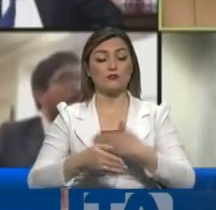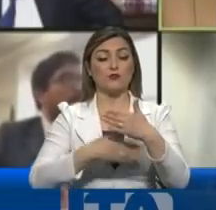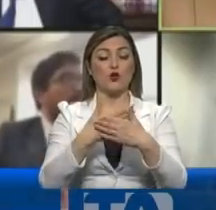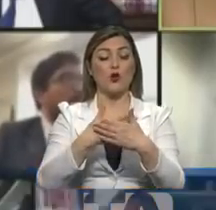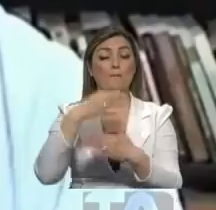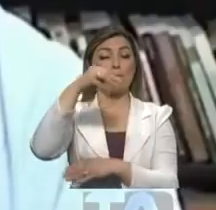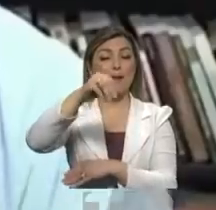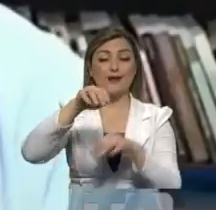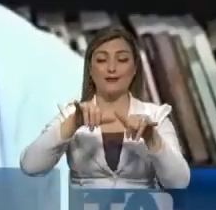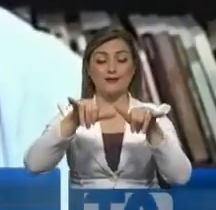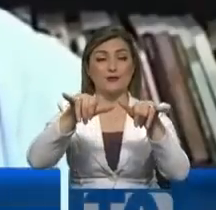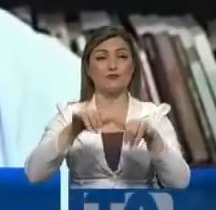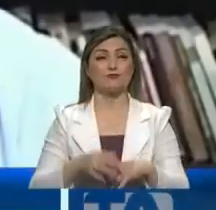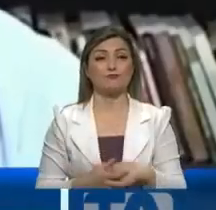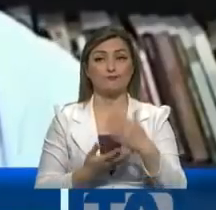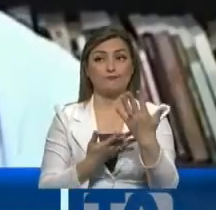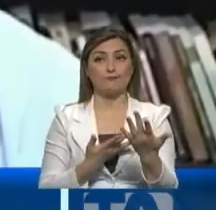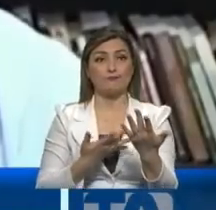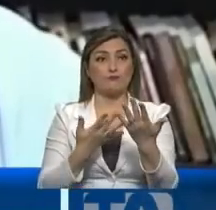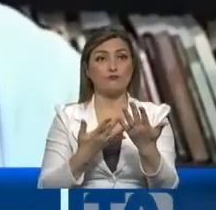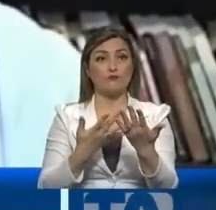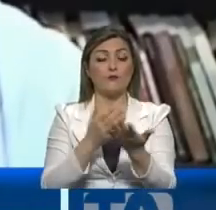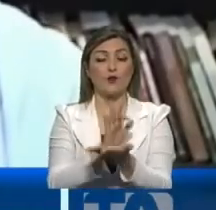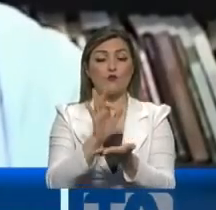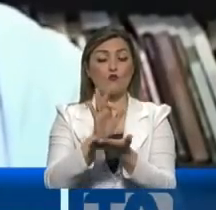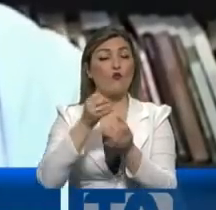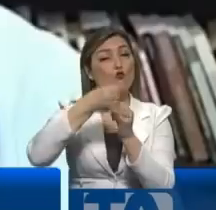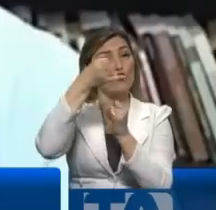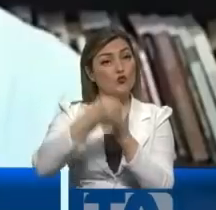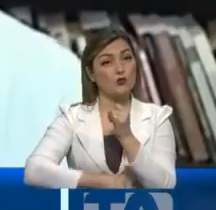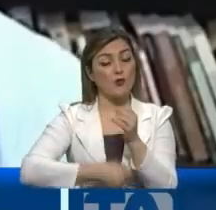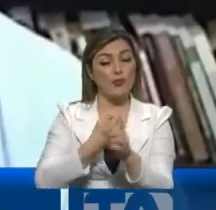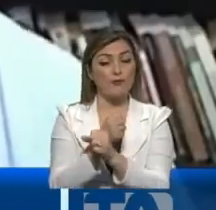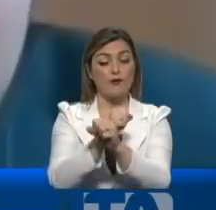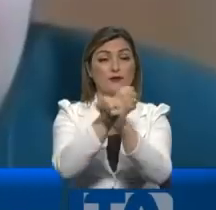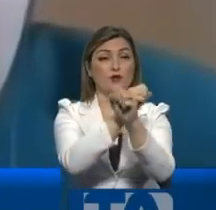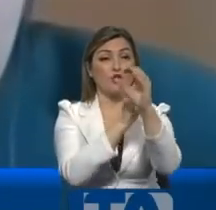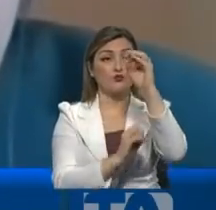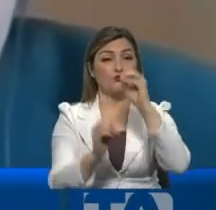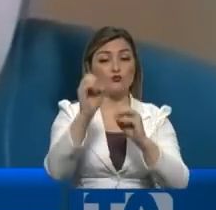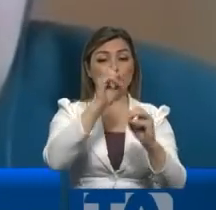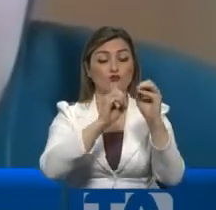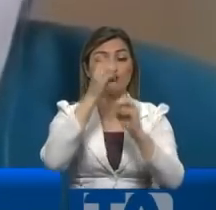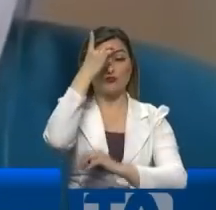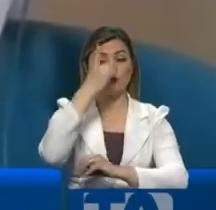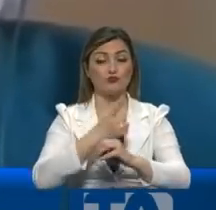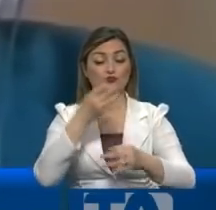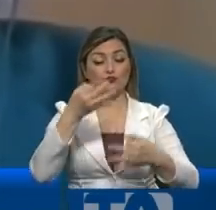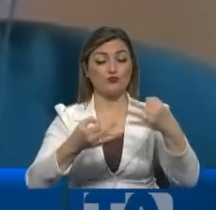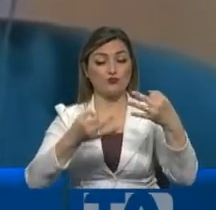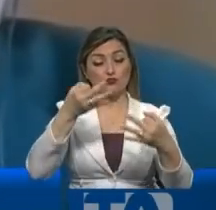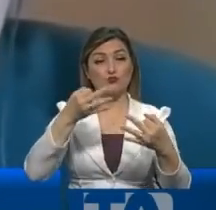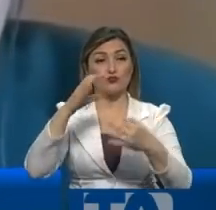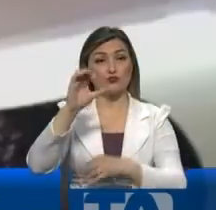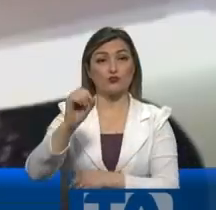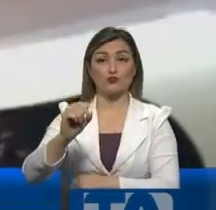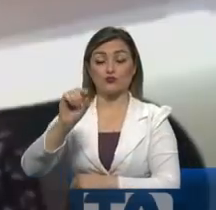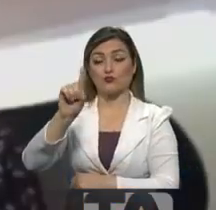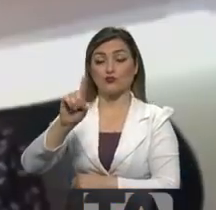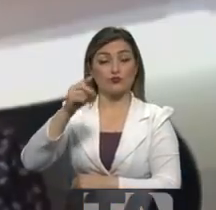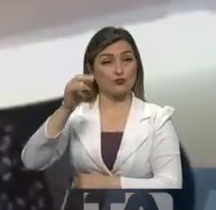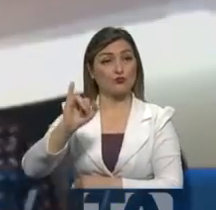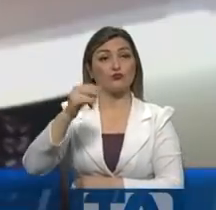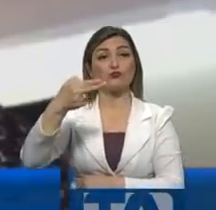este martes. Ahí se espera escuchar alegatos finales, réplicas y observaciones. La decisión de la Corte IDH se conocerá, sin